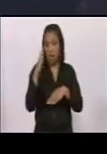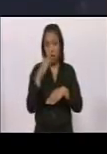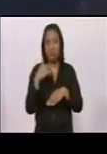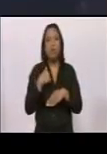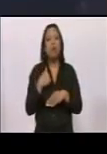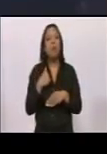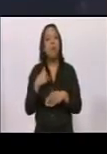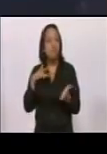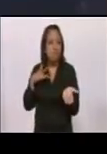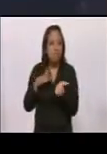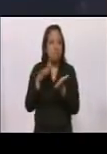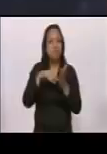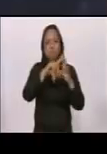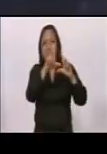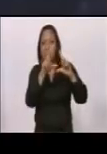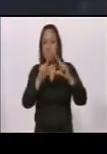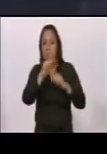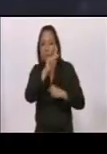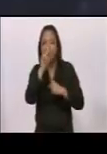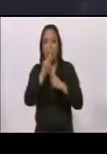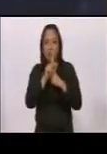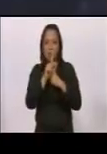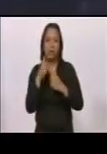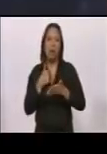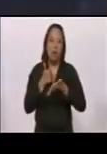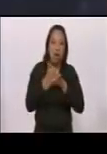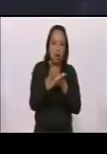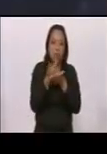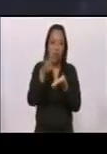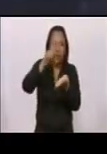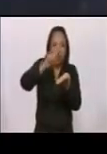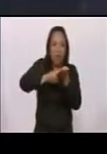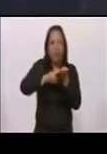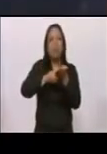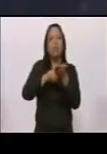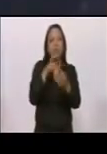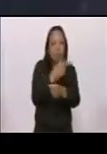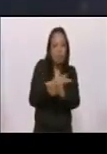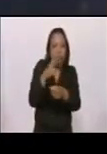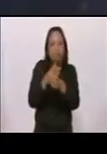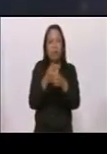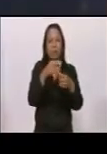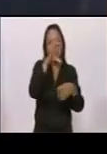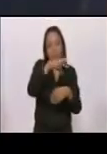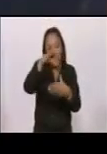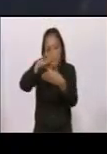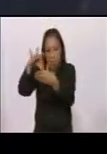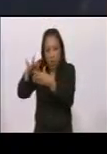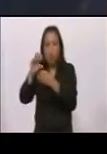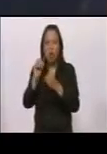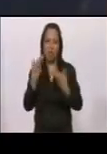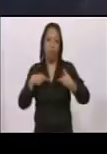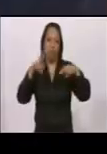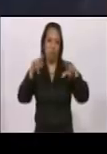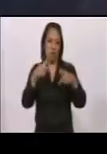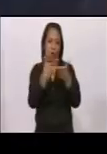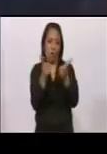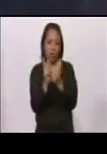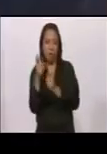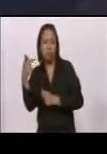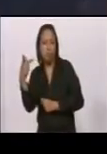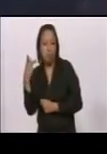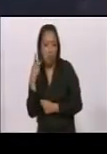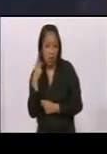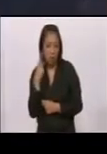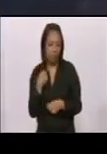a su país como funcionarios de casilla o representantes de los partidos políticos,